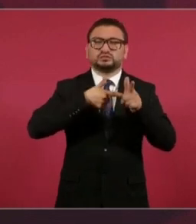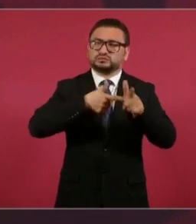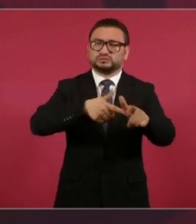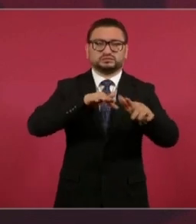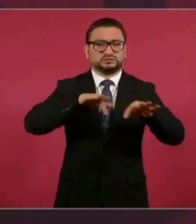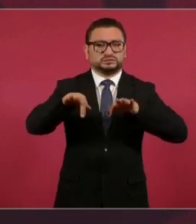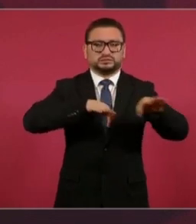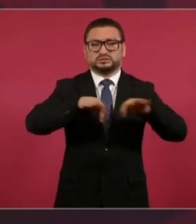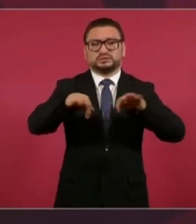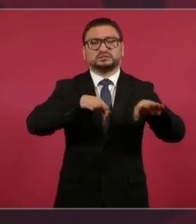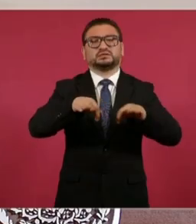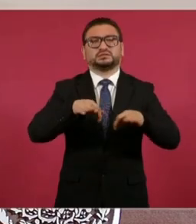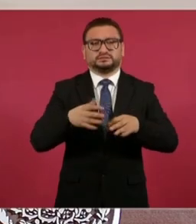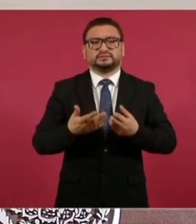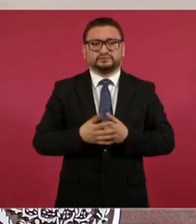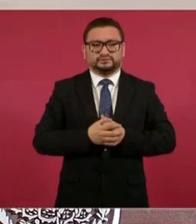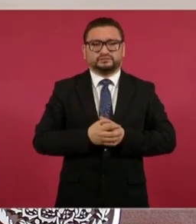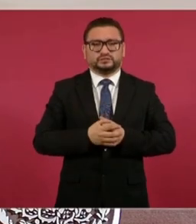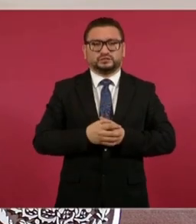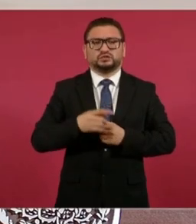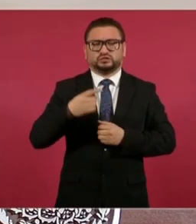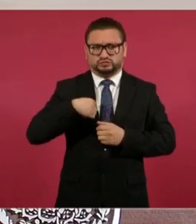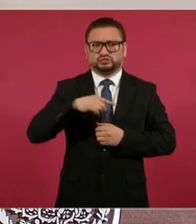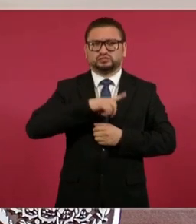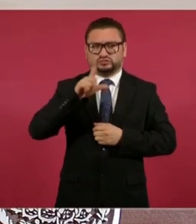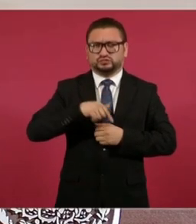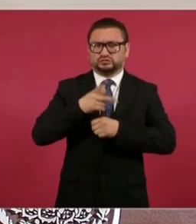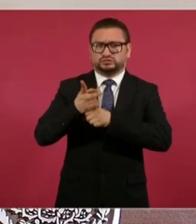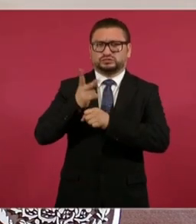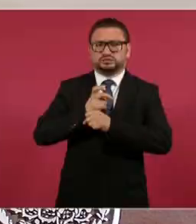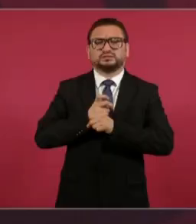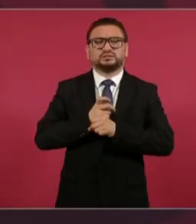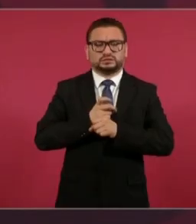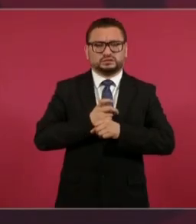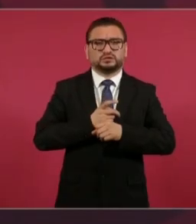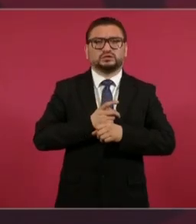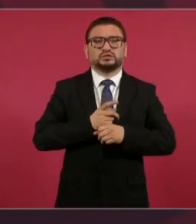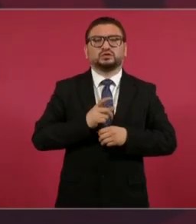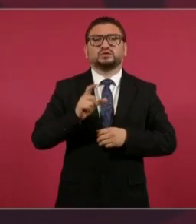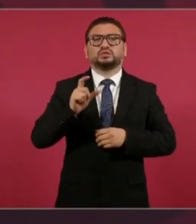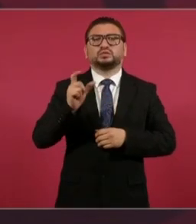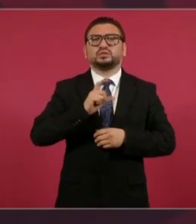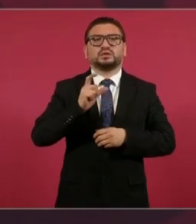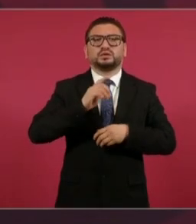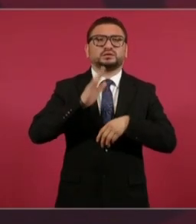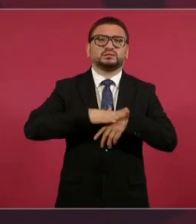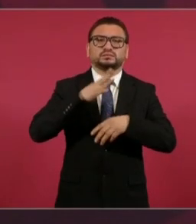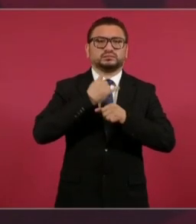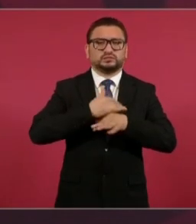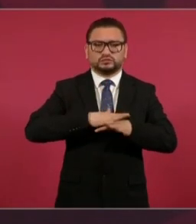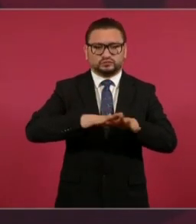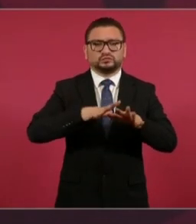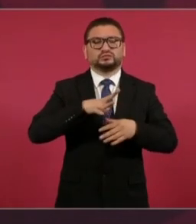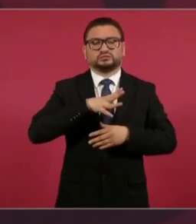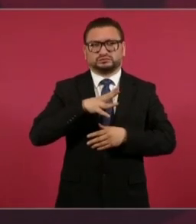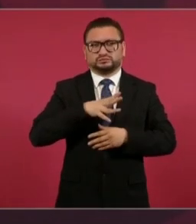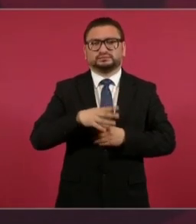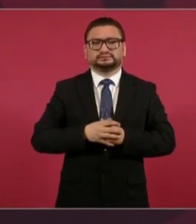este yo voy a invitarlos cuando tengamos más información